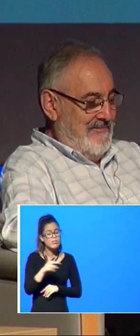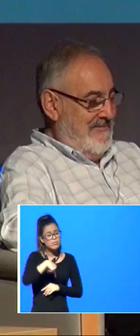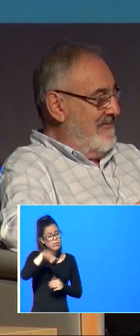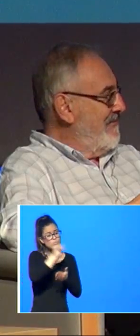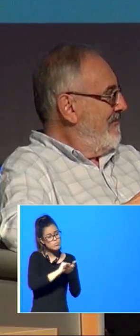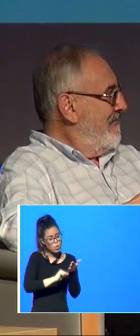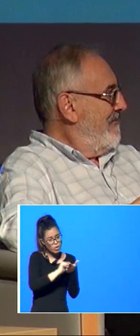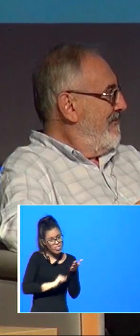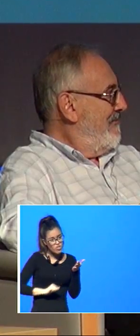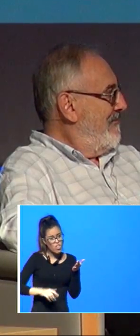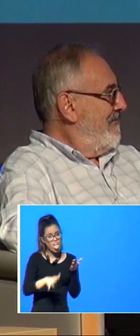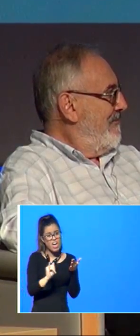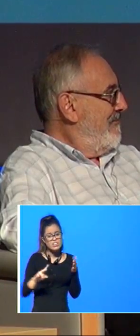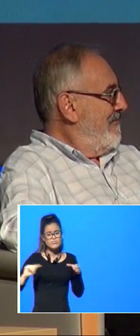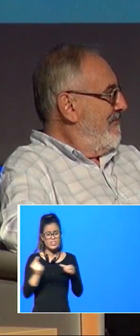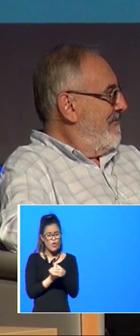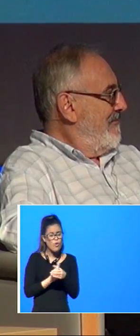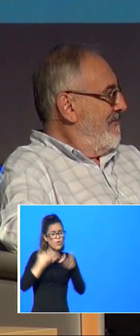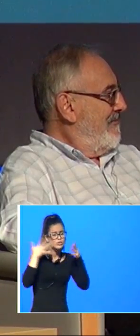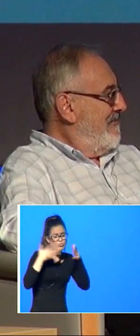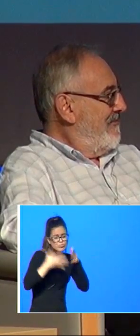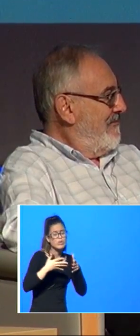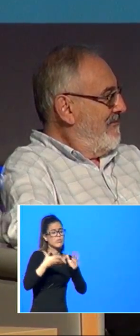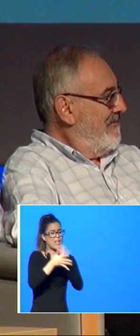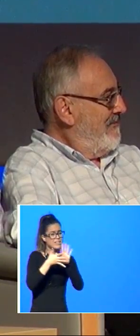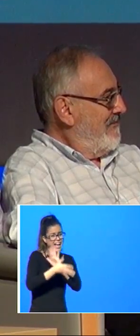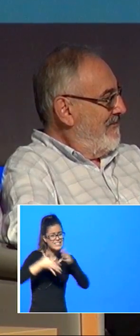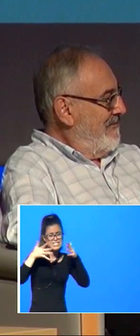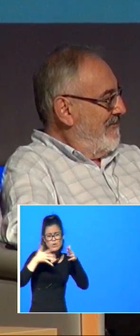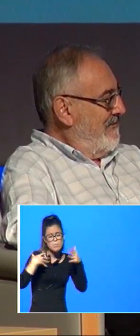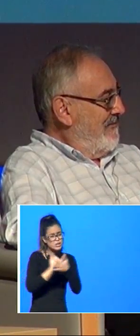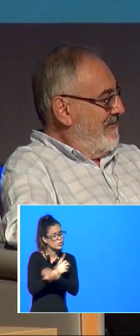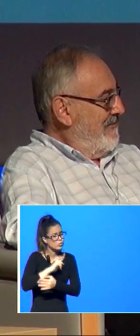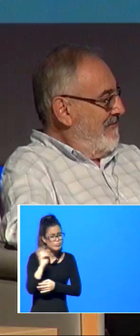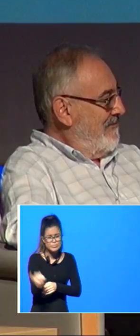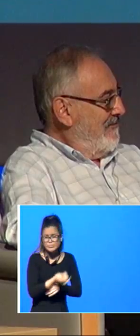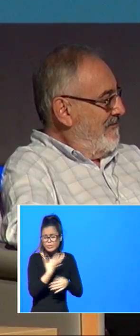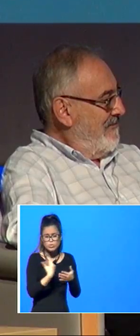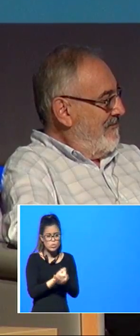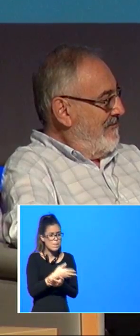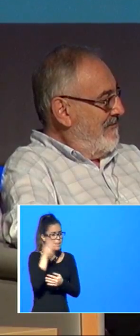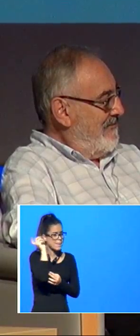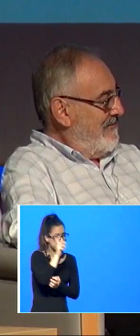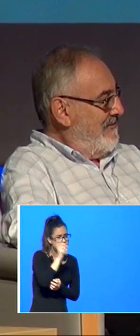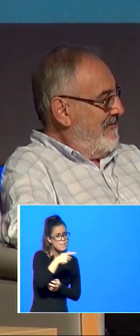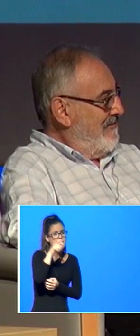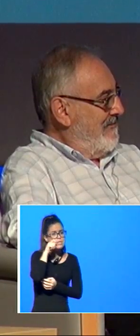ética inclusiva con instrucciones, con recomendaciones, con asesoramiento para todos los niveles de profesorado,